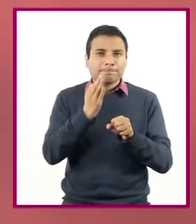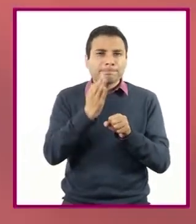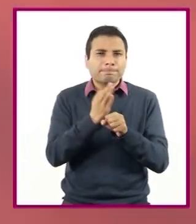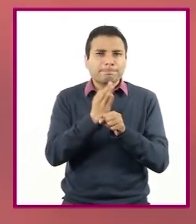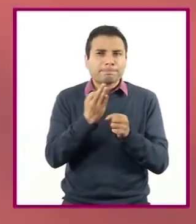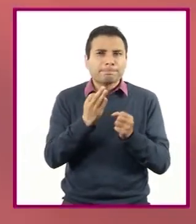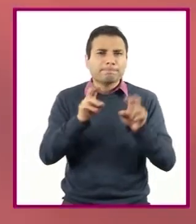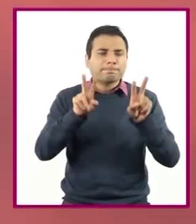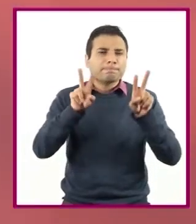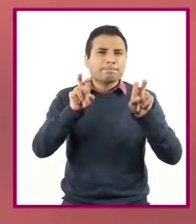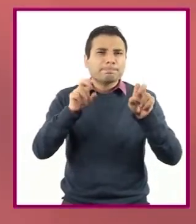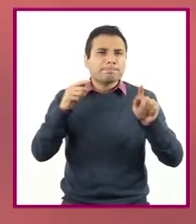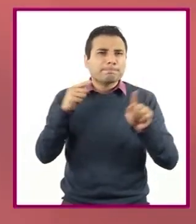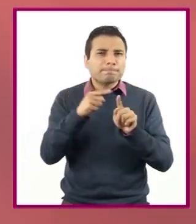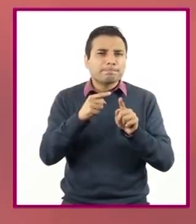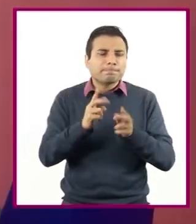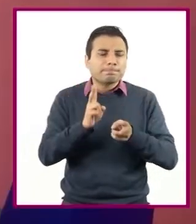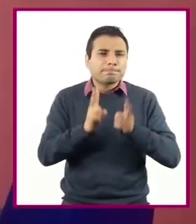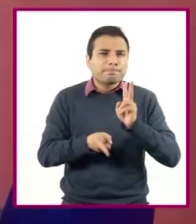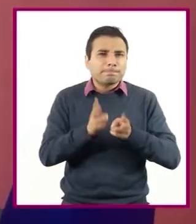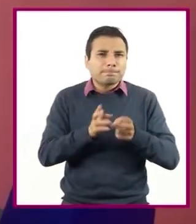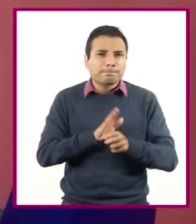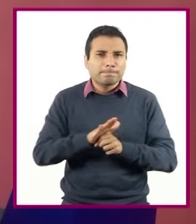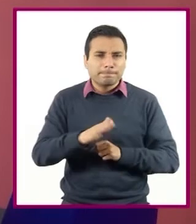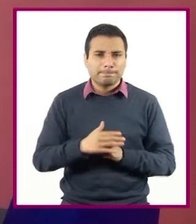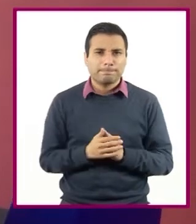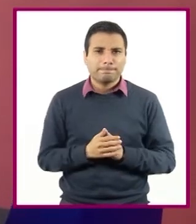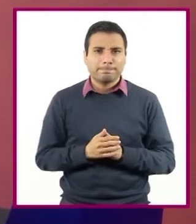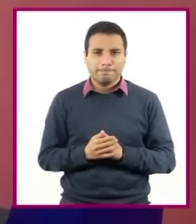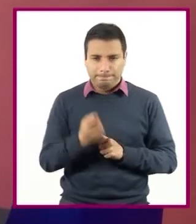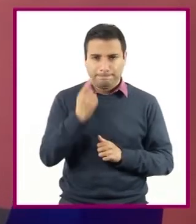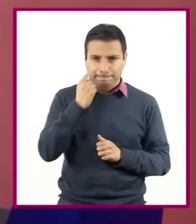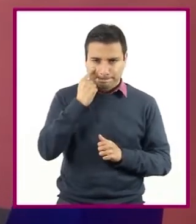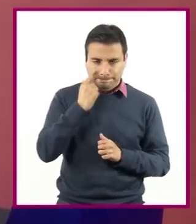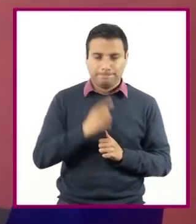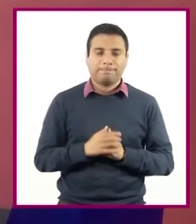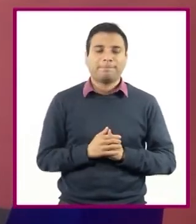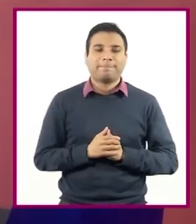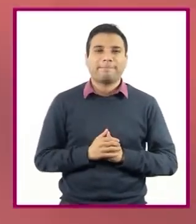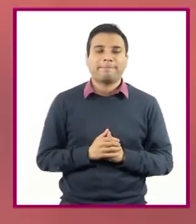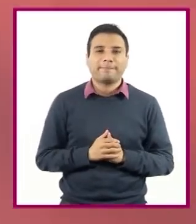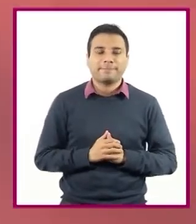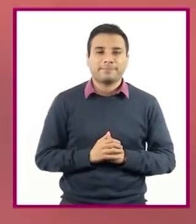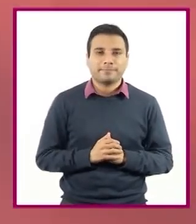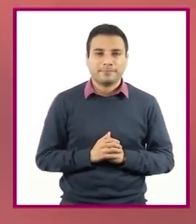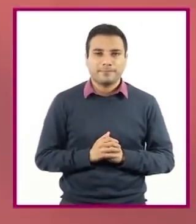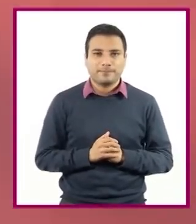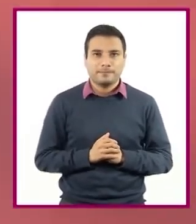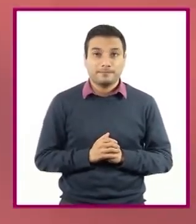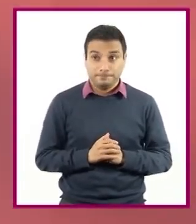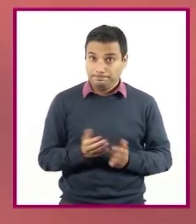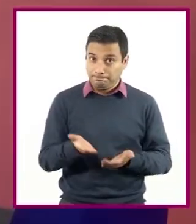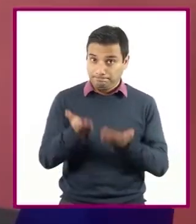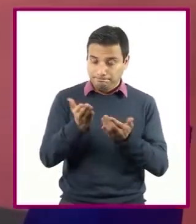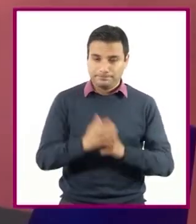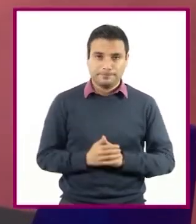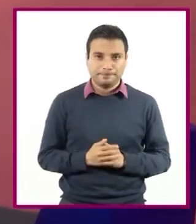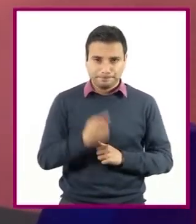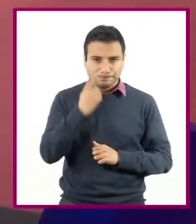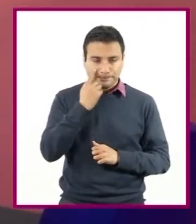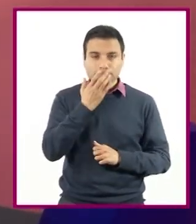hace referencia. Las letras que verán en pantalla serán las iniciales. ¡Adelante! Muy